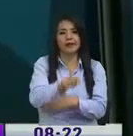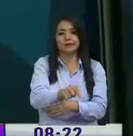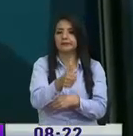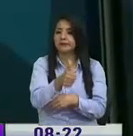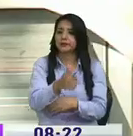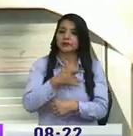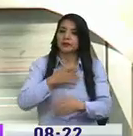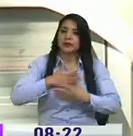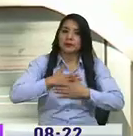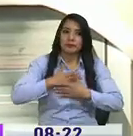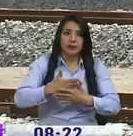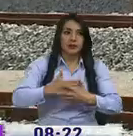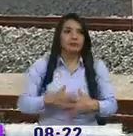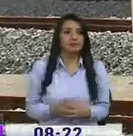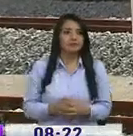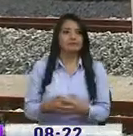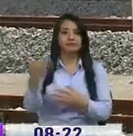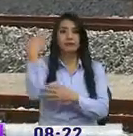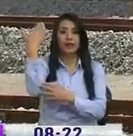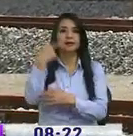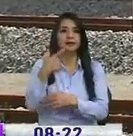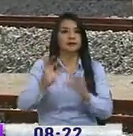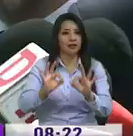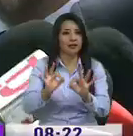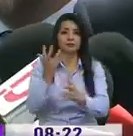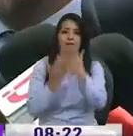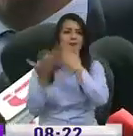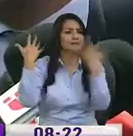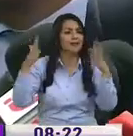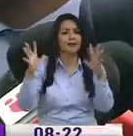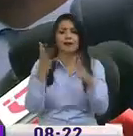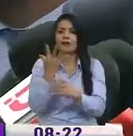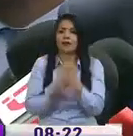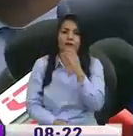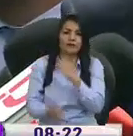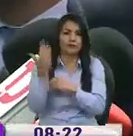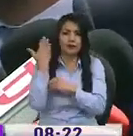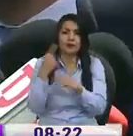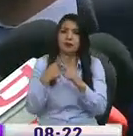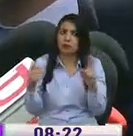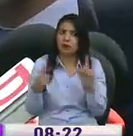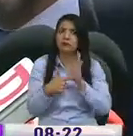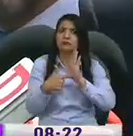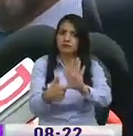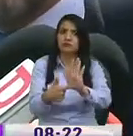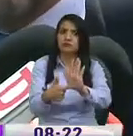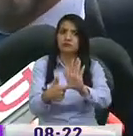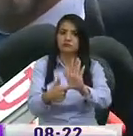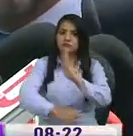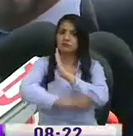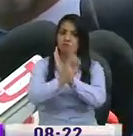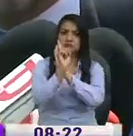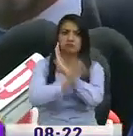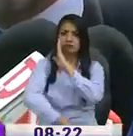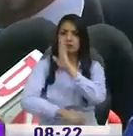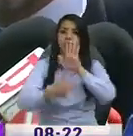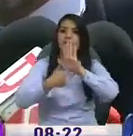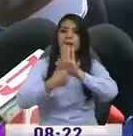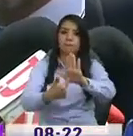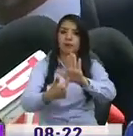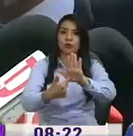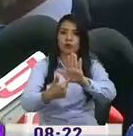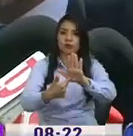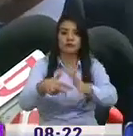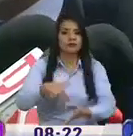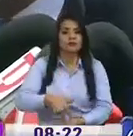evento que, a decir del burgomaestre, ya quedó atrás. Y hemos sentado un precedente muy claro de que habrá absolutamente